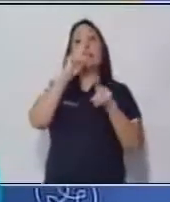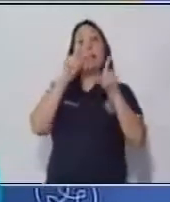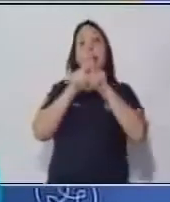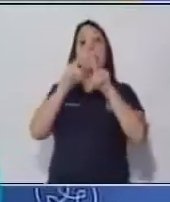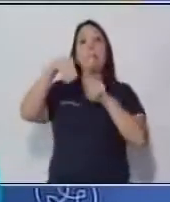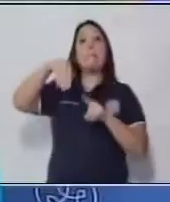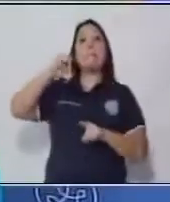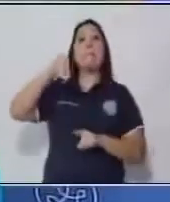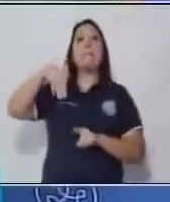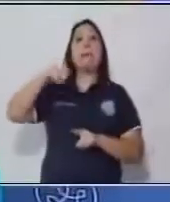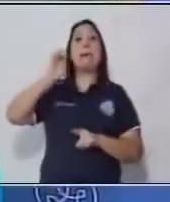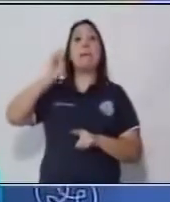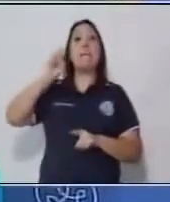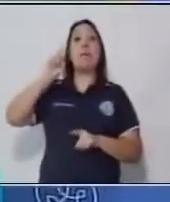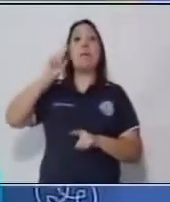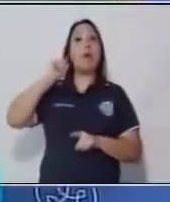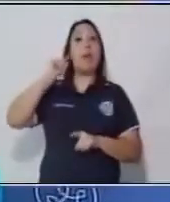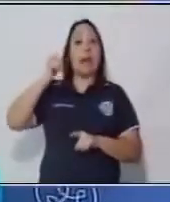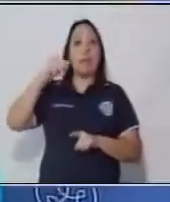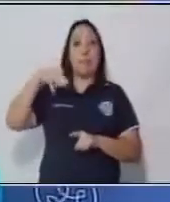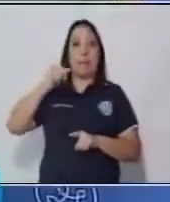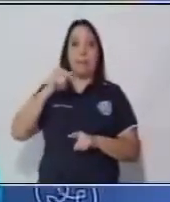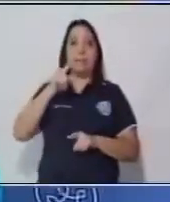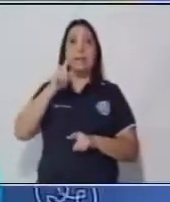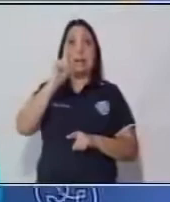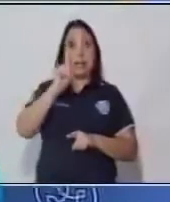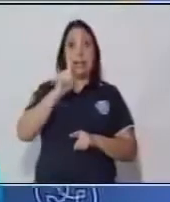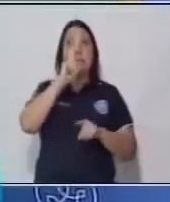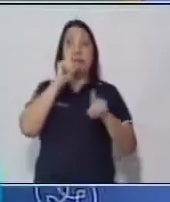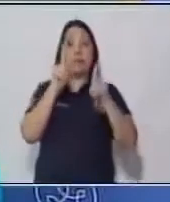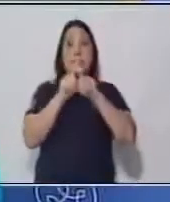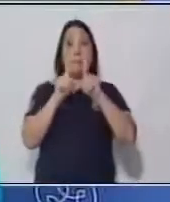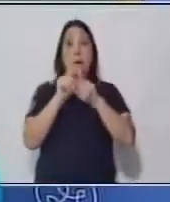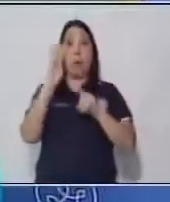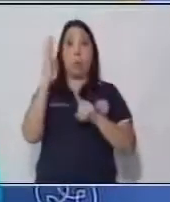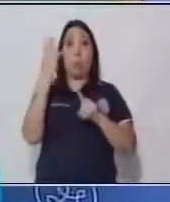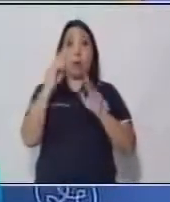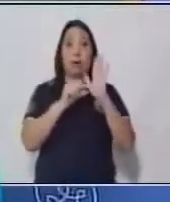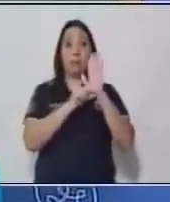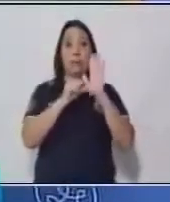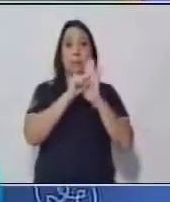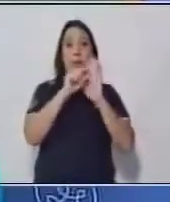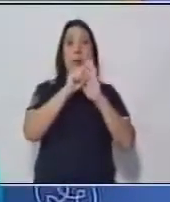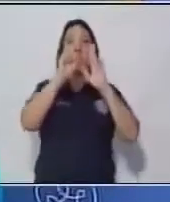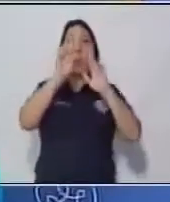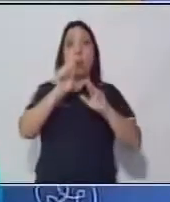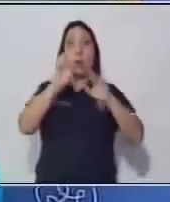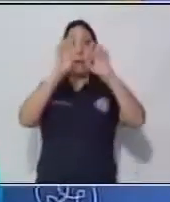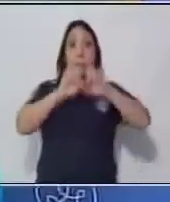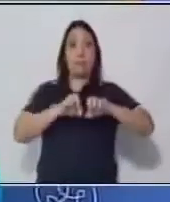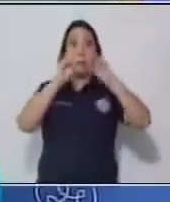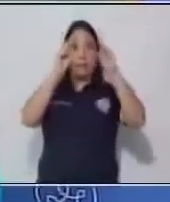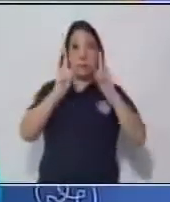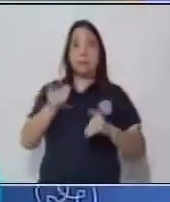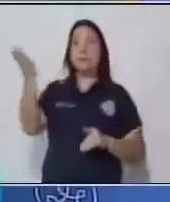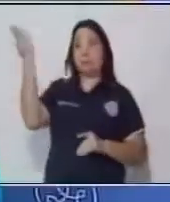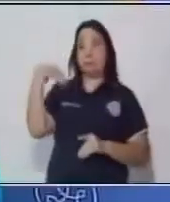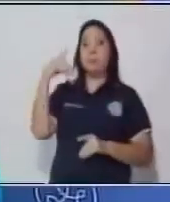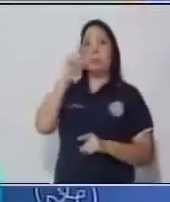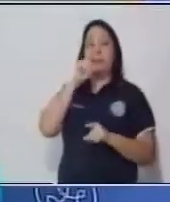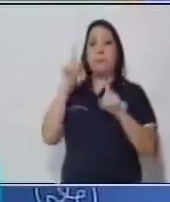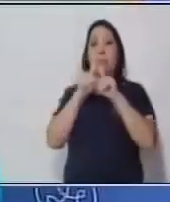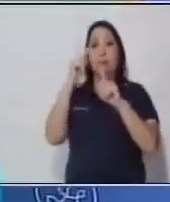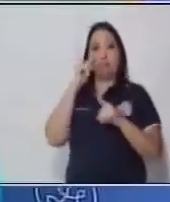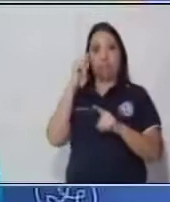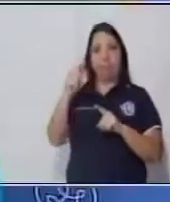grado primaria. Si en casa hay alguna persona con discapacidad, este tema les ayudará para ejercitar